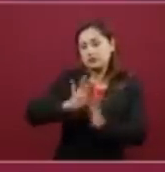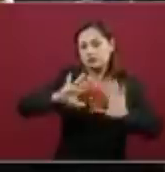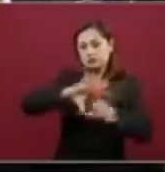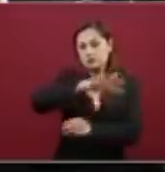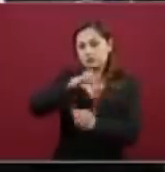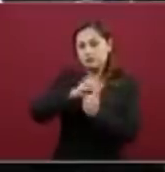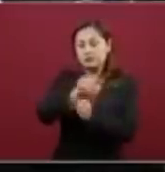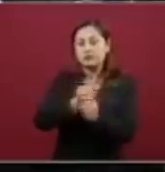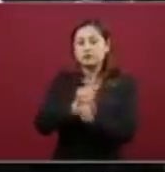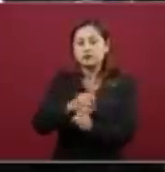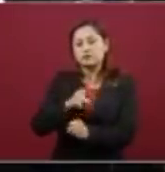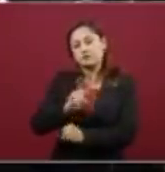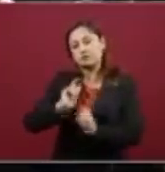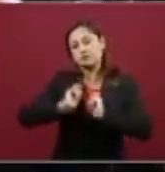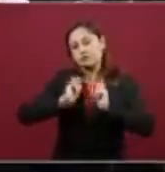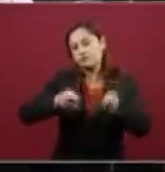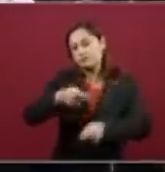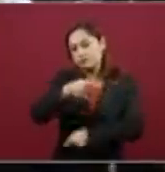Gracias.